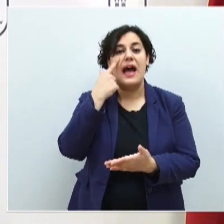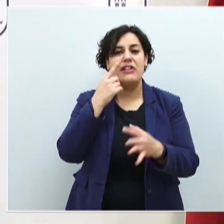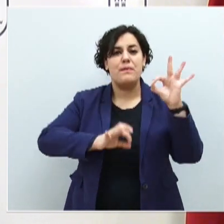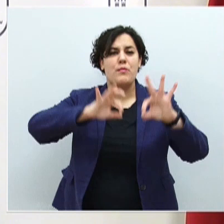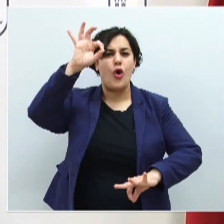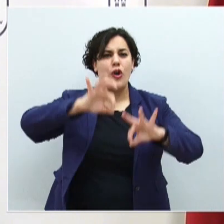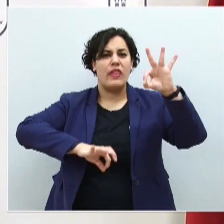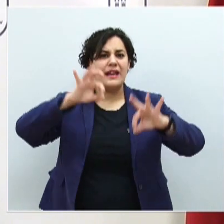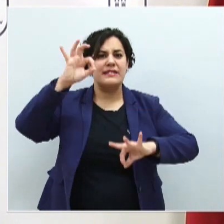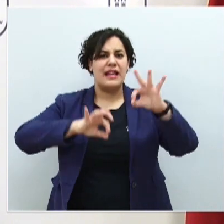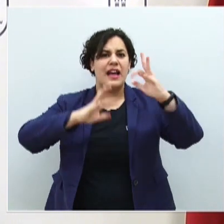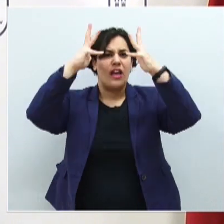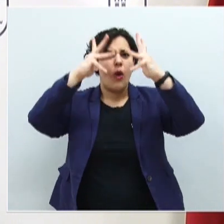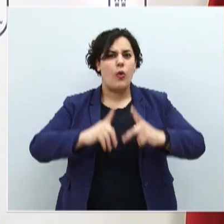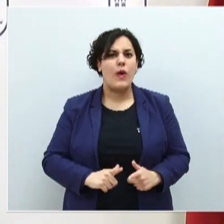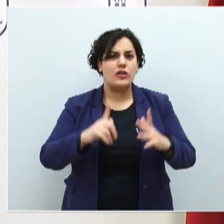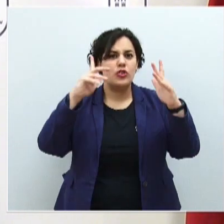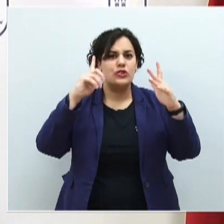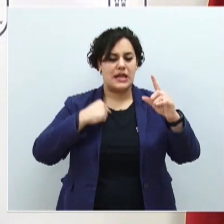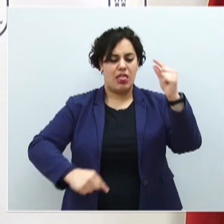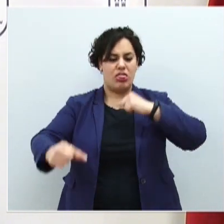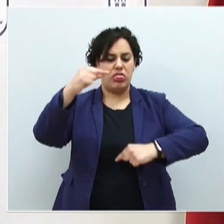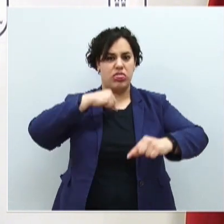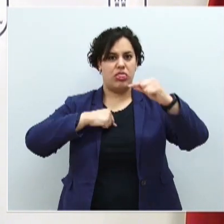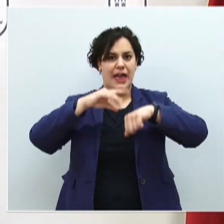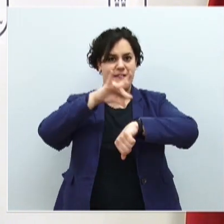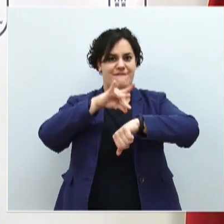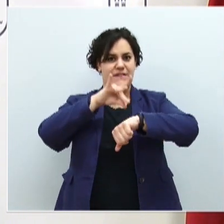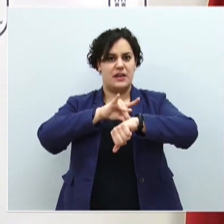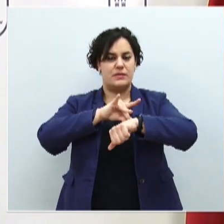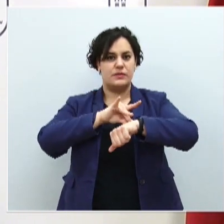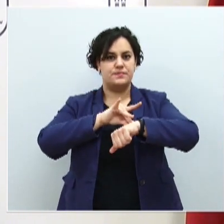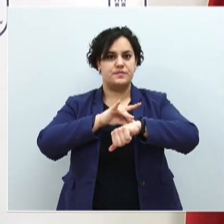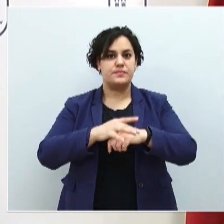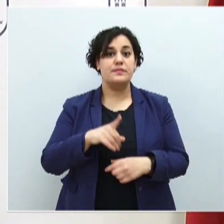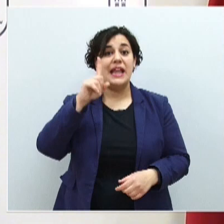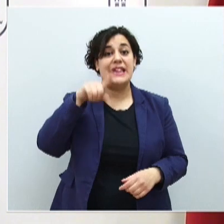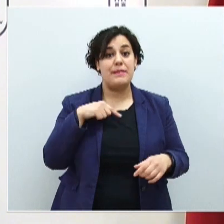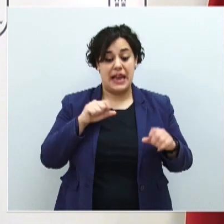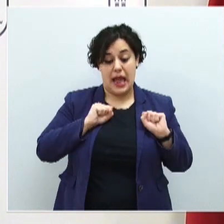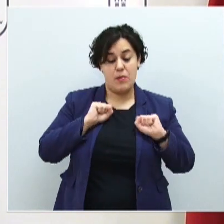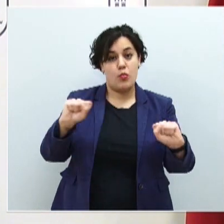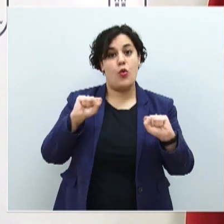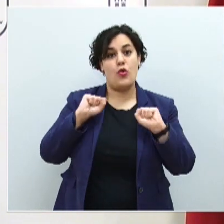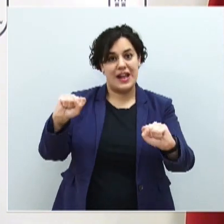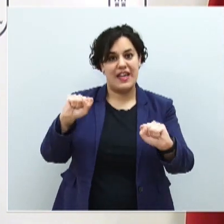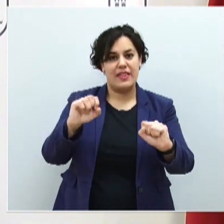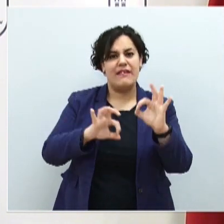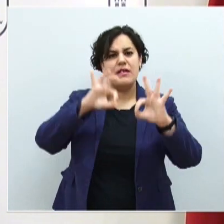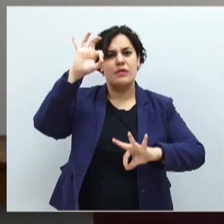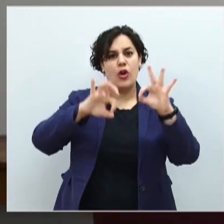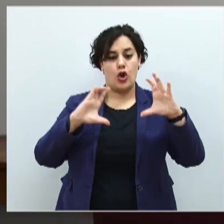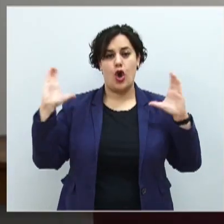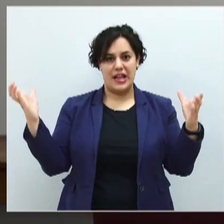personas han pasado la enfermedad y cómo tenemos en definitiva la inmunidad social, o sea, la inmunidad colectiva,